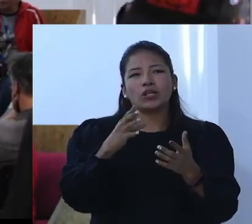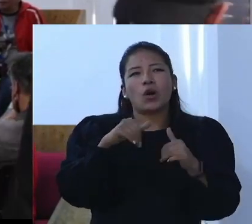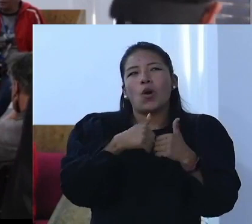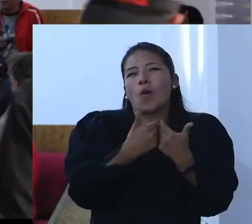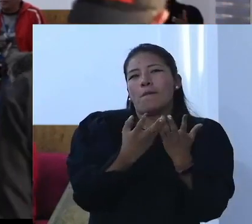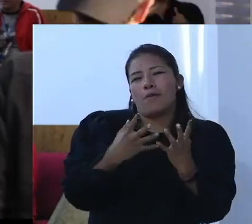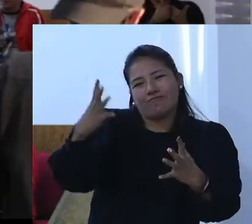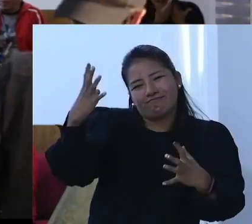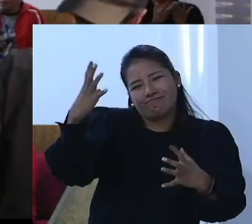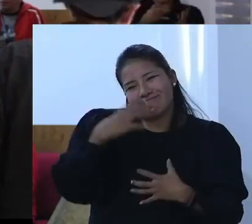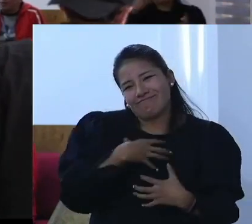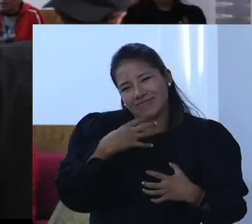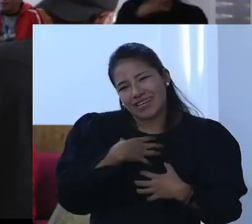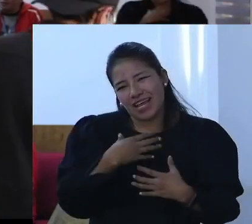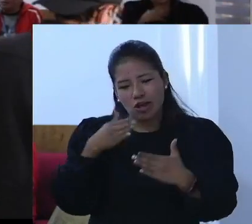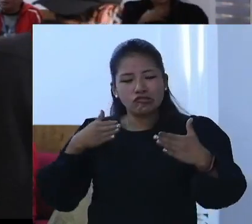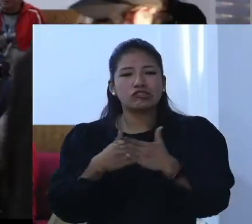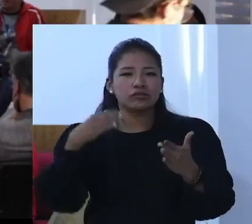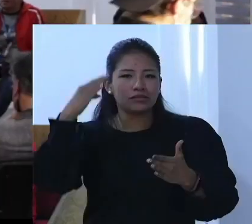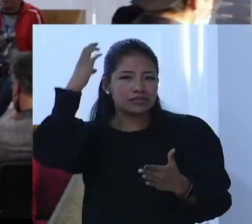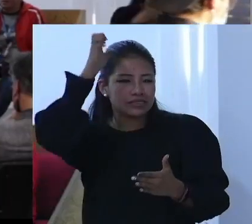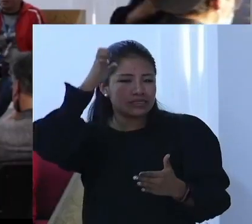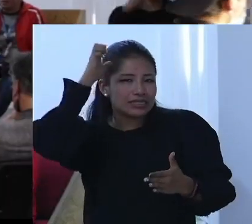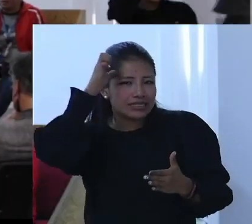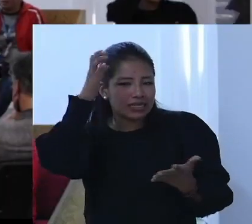no tan cruel no tan